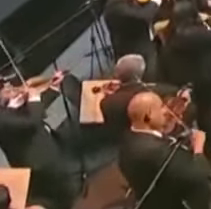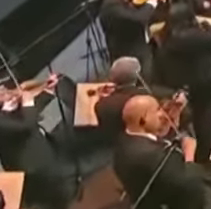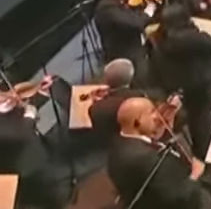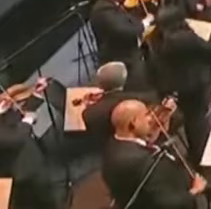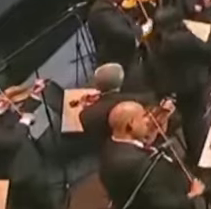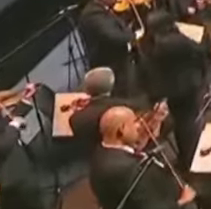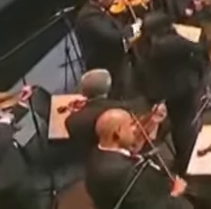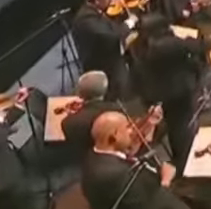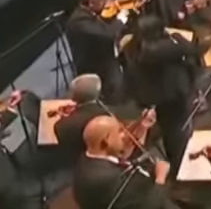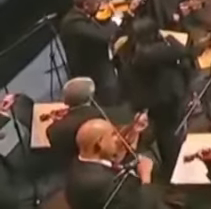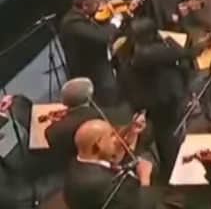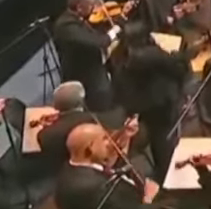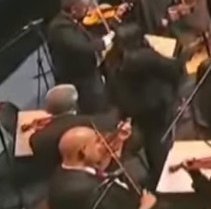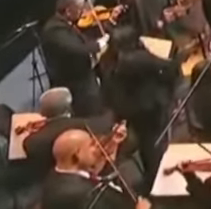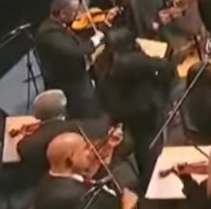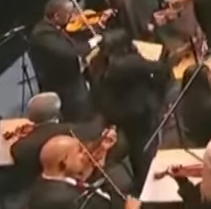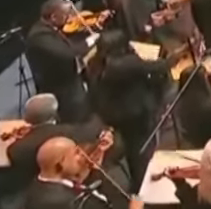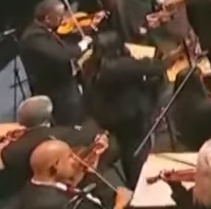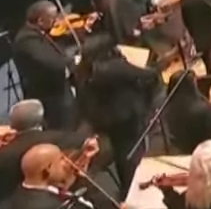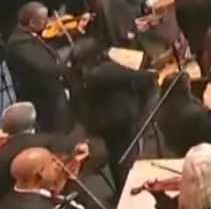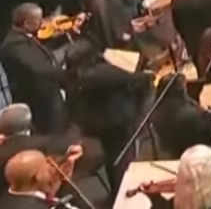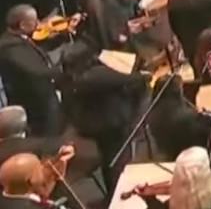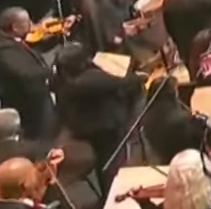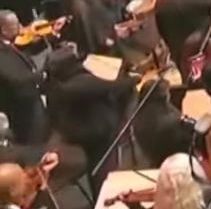al sonoro rugir de